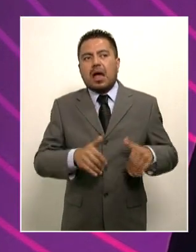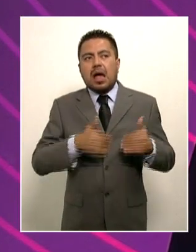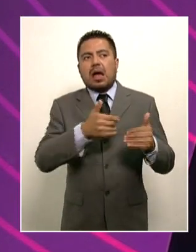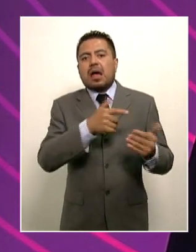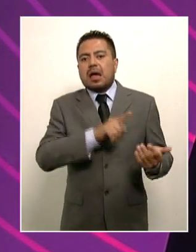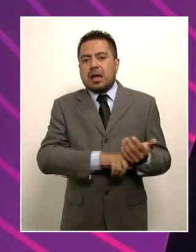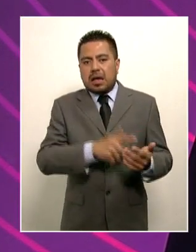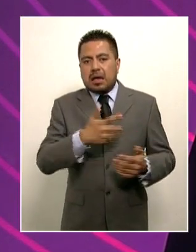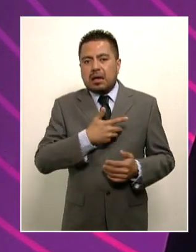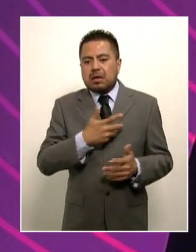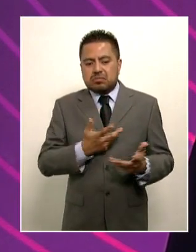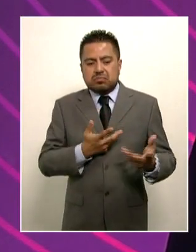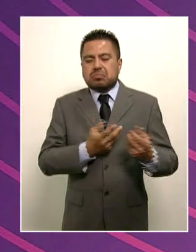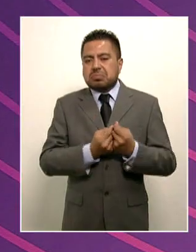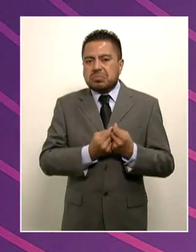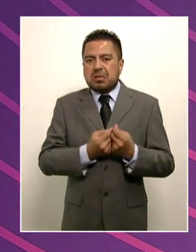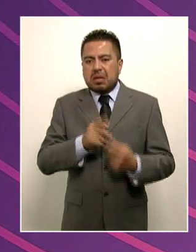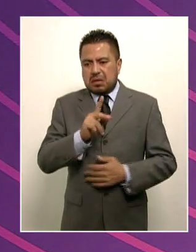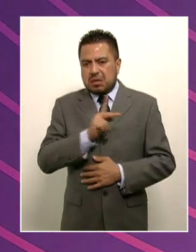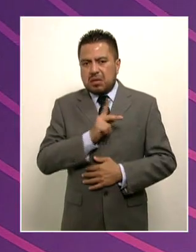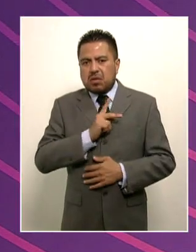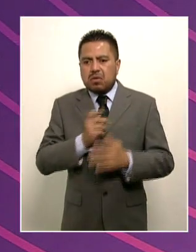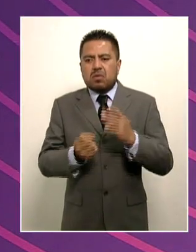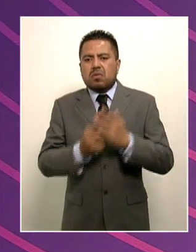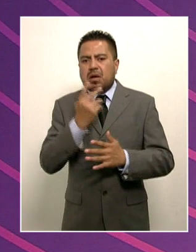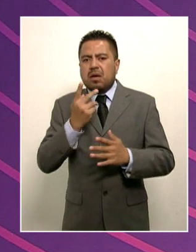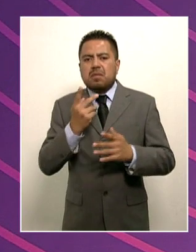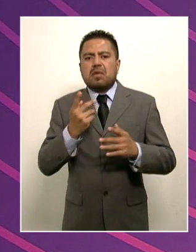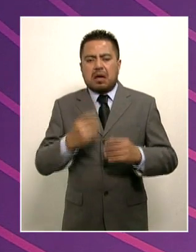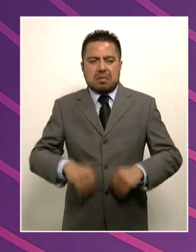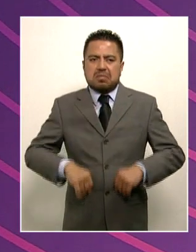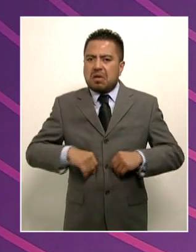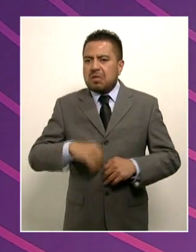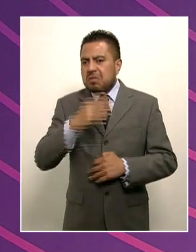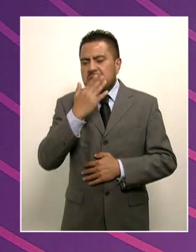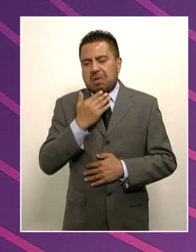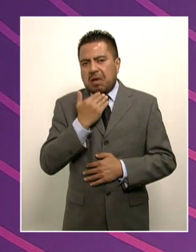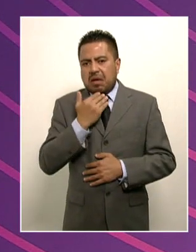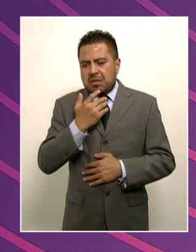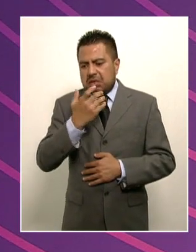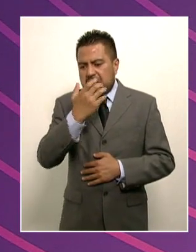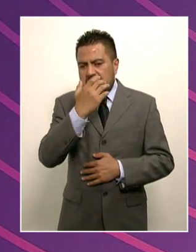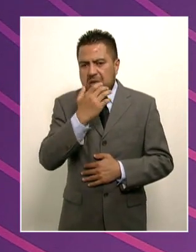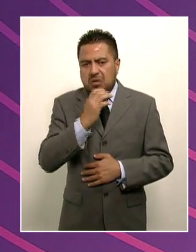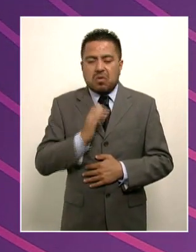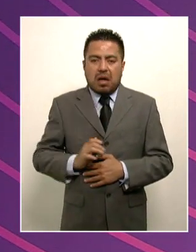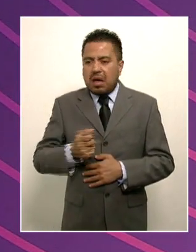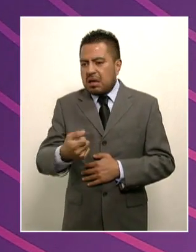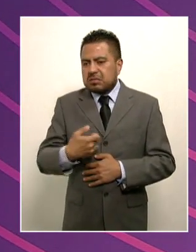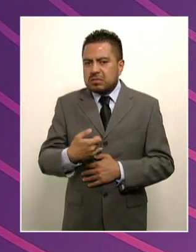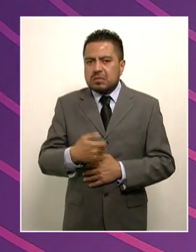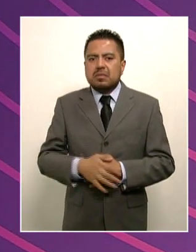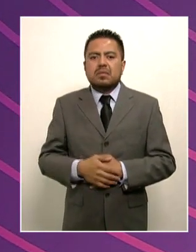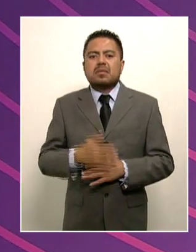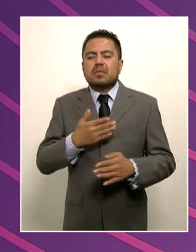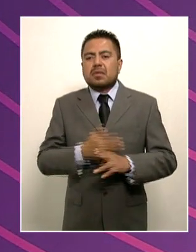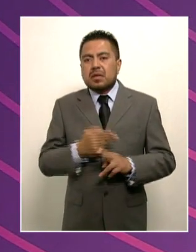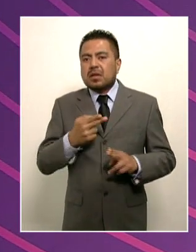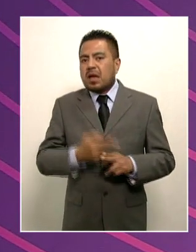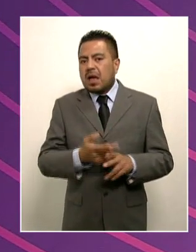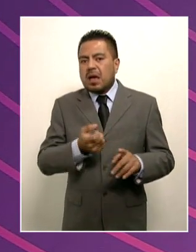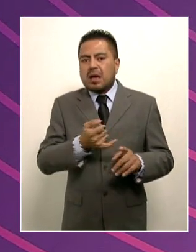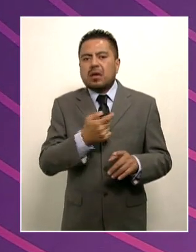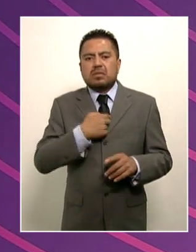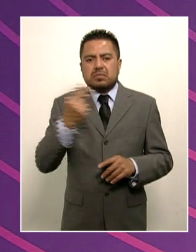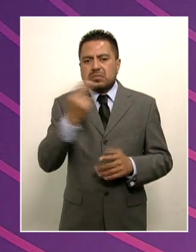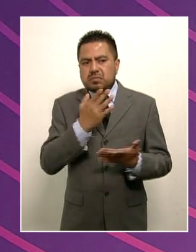no eran parte de mi nueva situación, de mi nueva condición. Entonces, bueno, pues